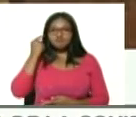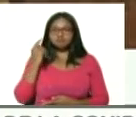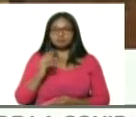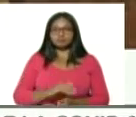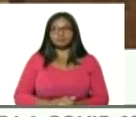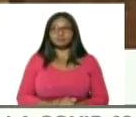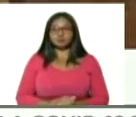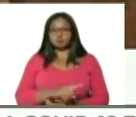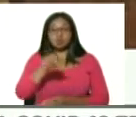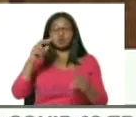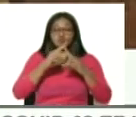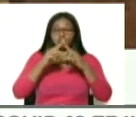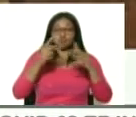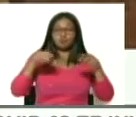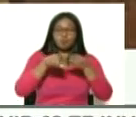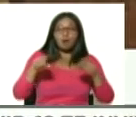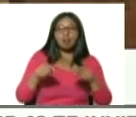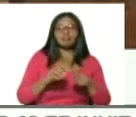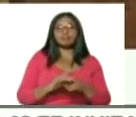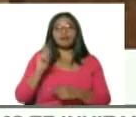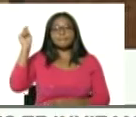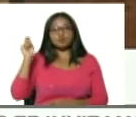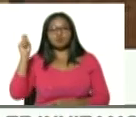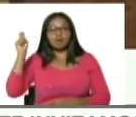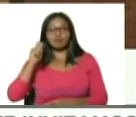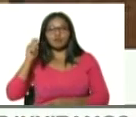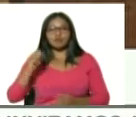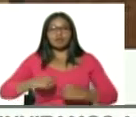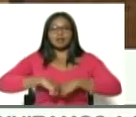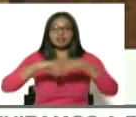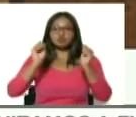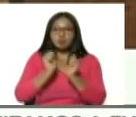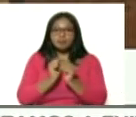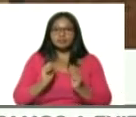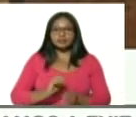como saben ustedes, diputado del pueblo de Anzoátegui,